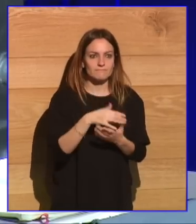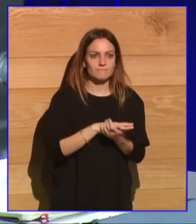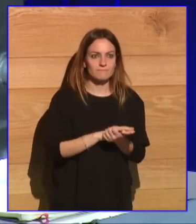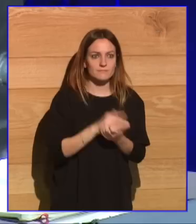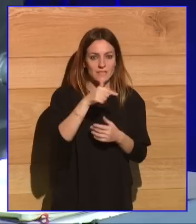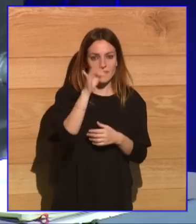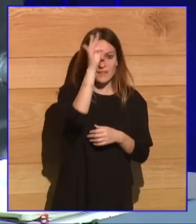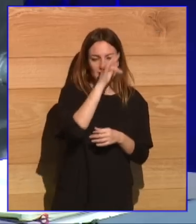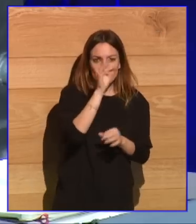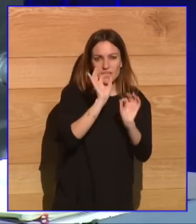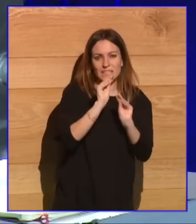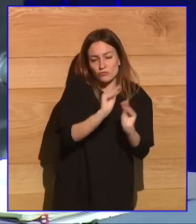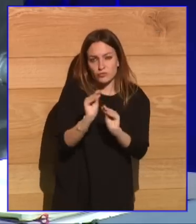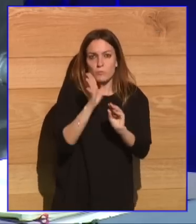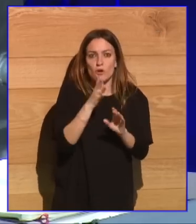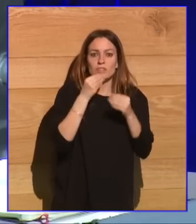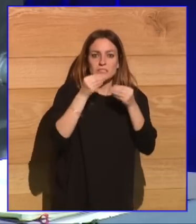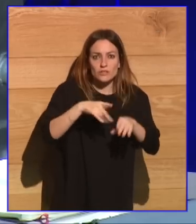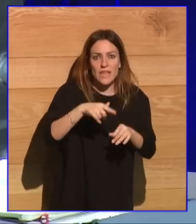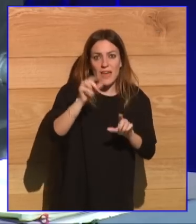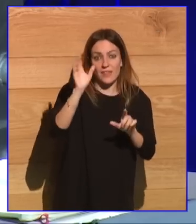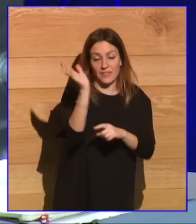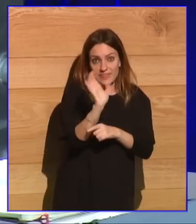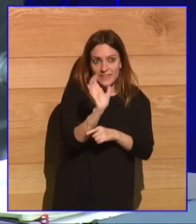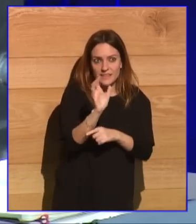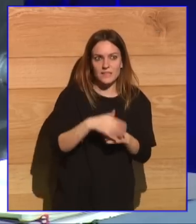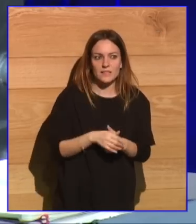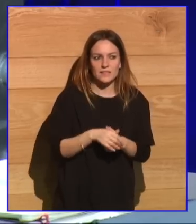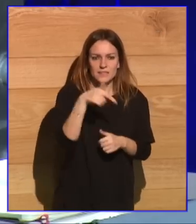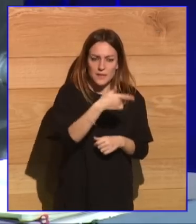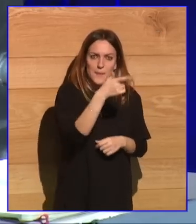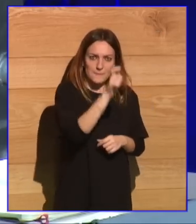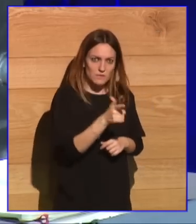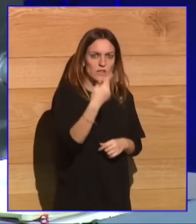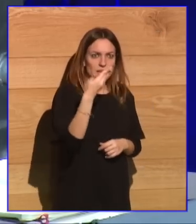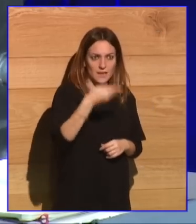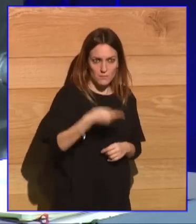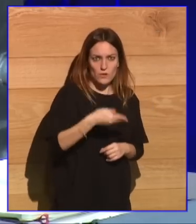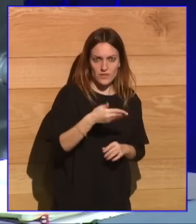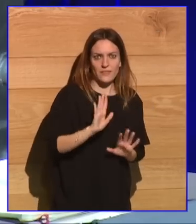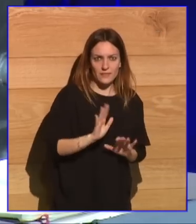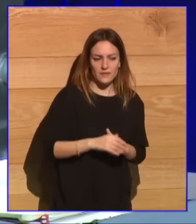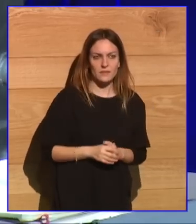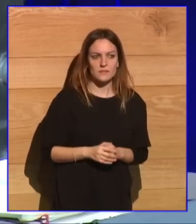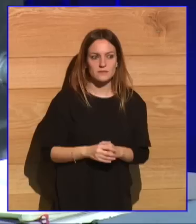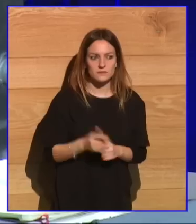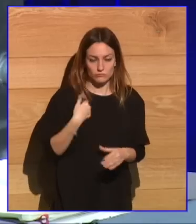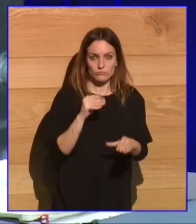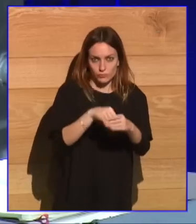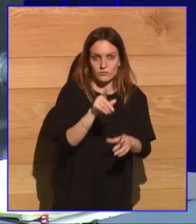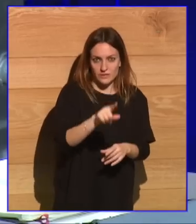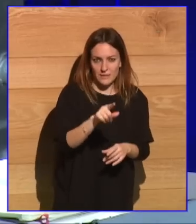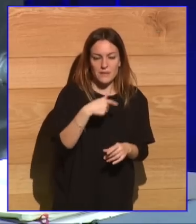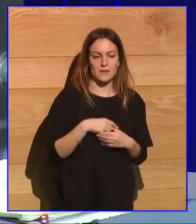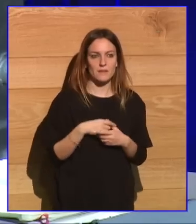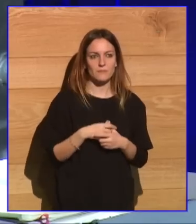la historia del cine, es un director fundamental, de verdad fundamental para una generación, en la que me incluyo. Y hoy